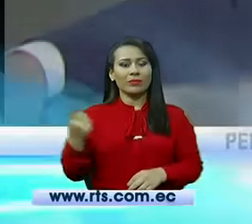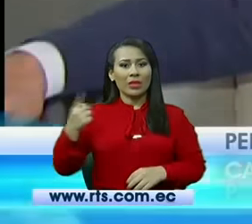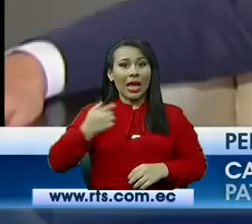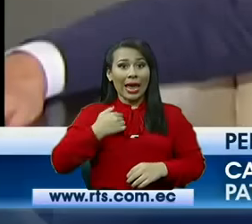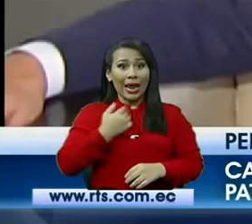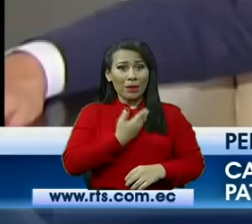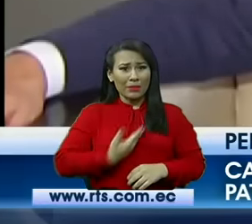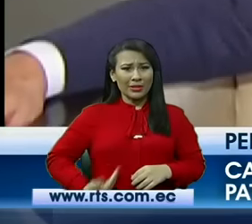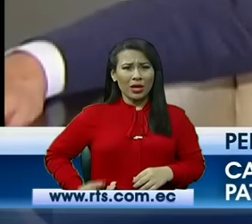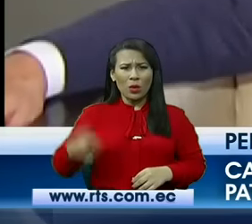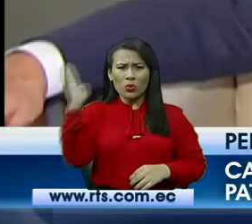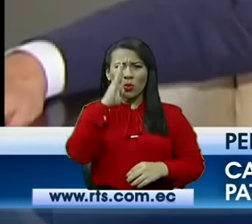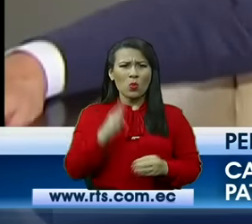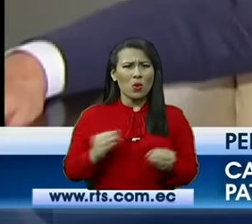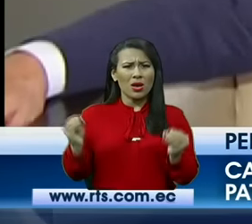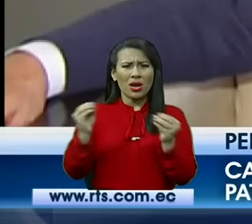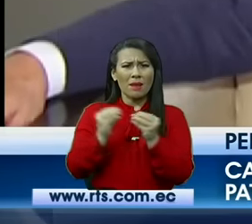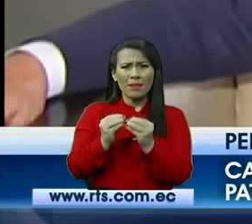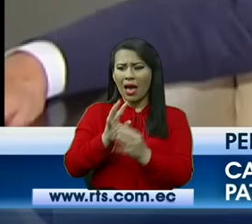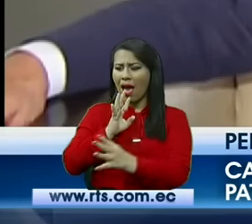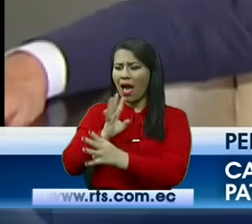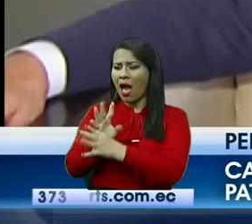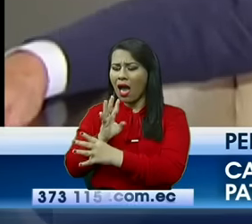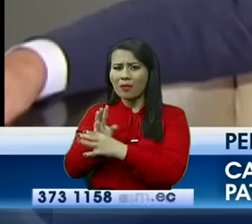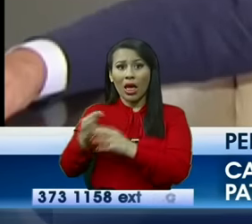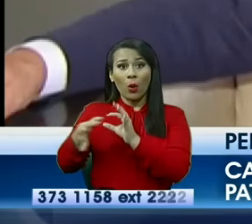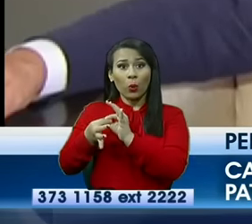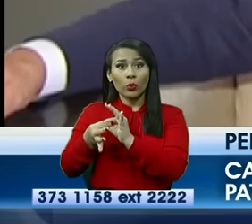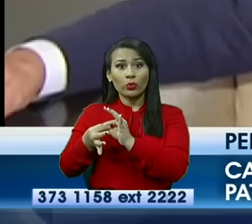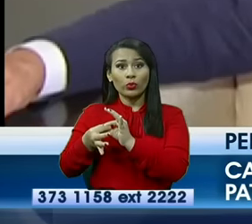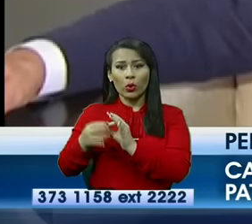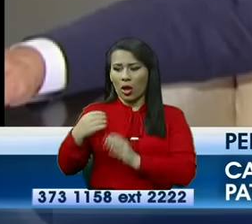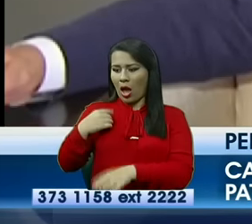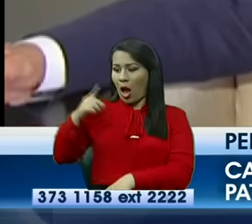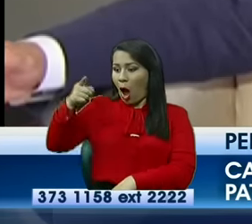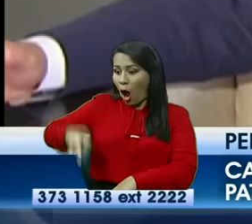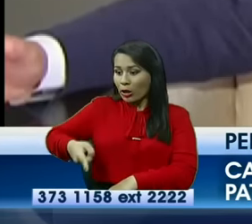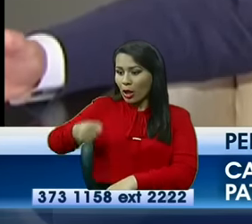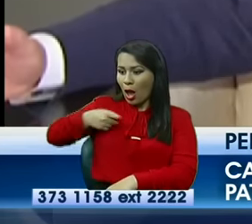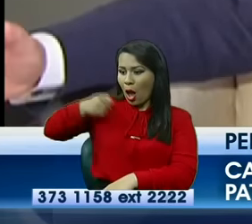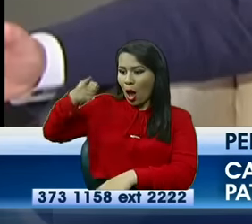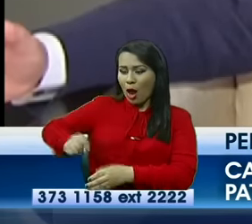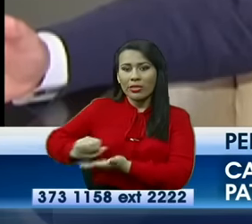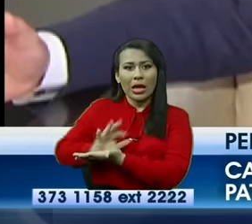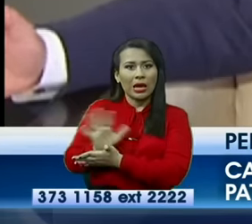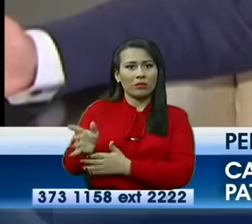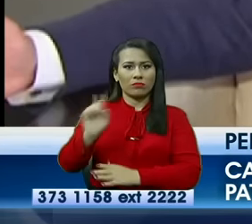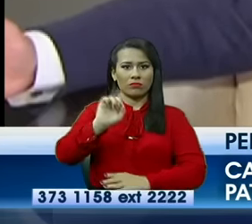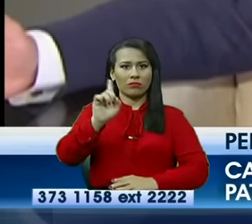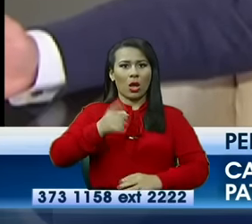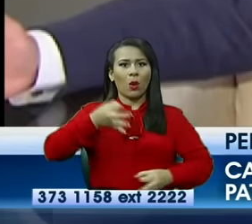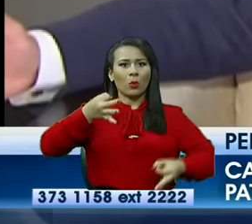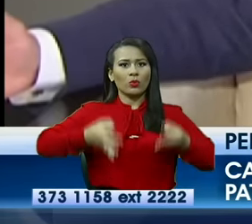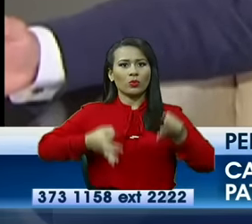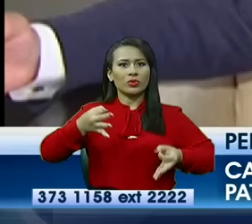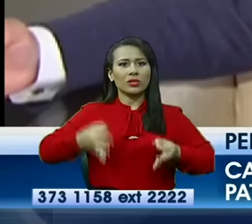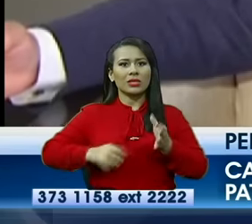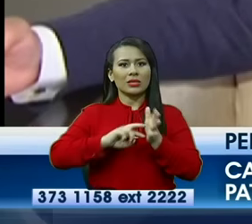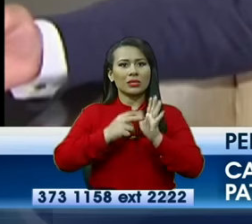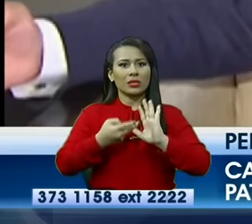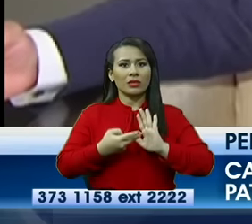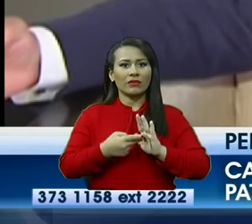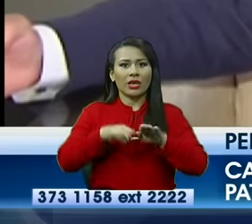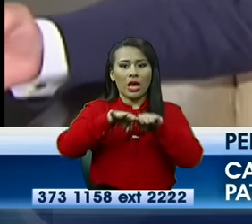interviniendo en el poder legislativo y mucho menos en la justicia porque la justicia tiene que ser como su nombre lo indica